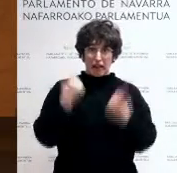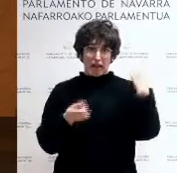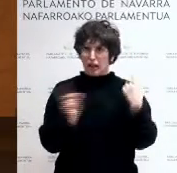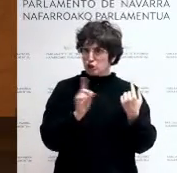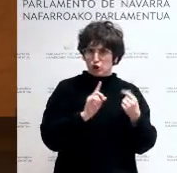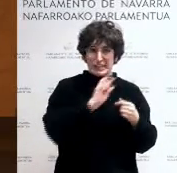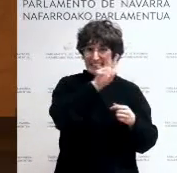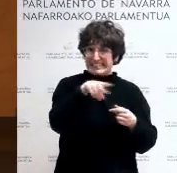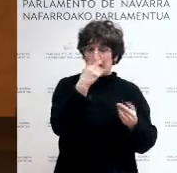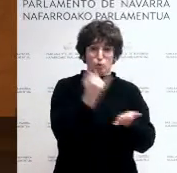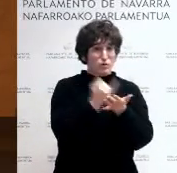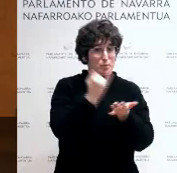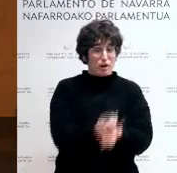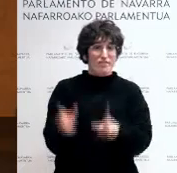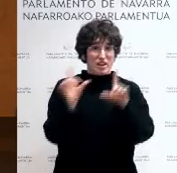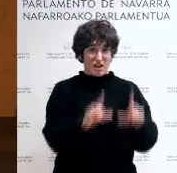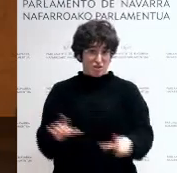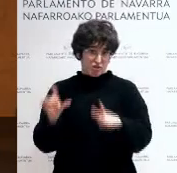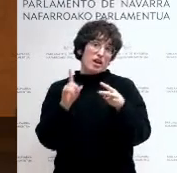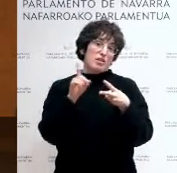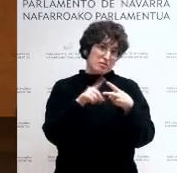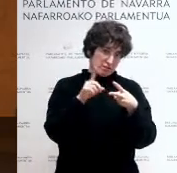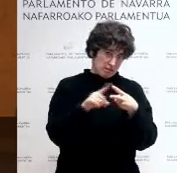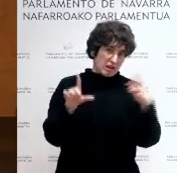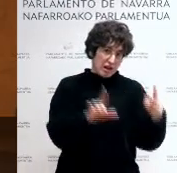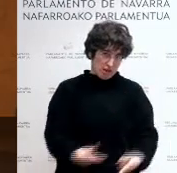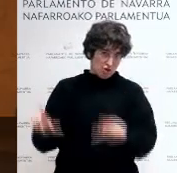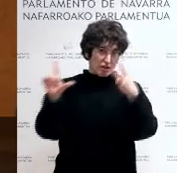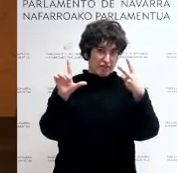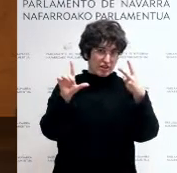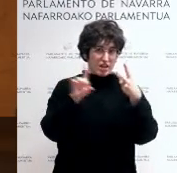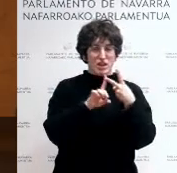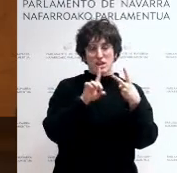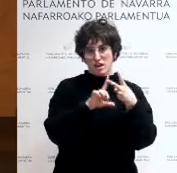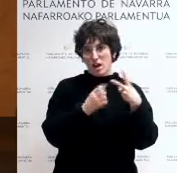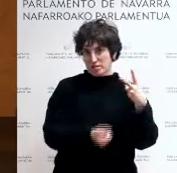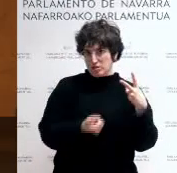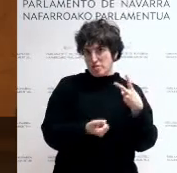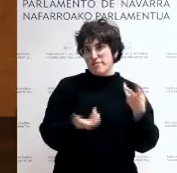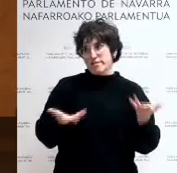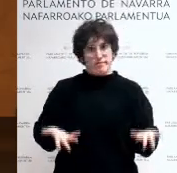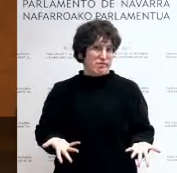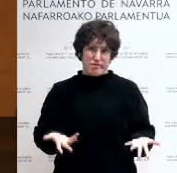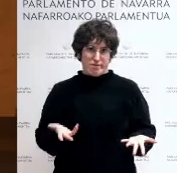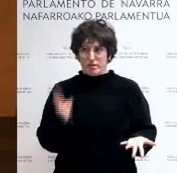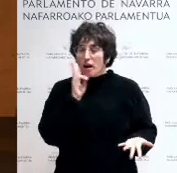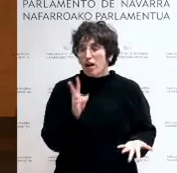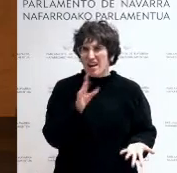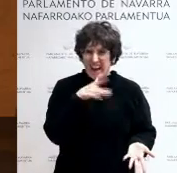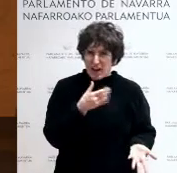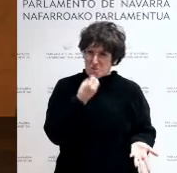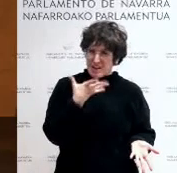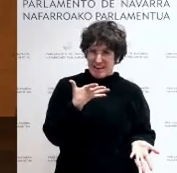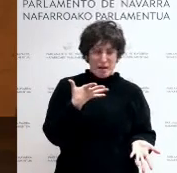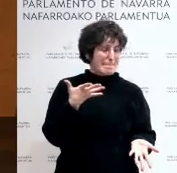prueba radiológica más realizada después de una radiografía, y por eso no podemos dar por bueno lo que se está haciendo ahora mismo, que